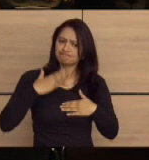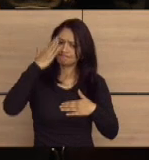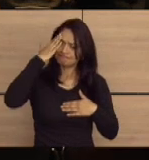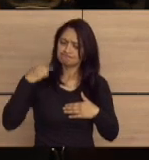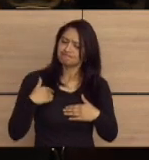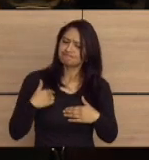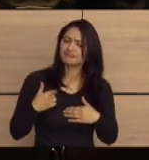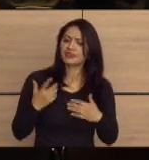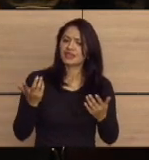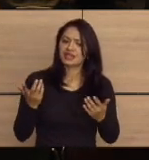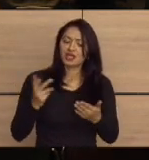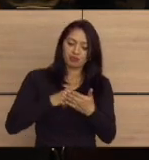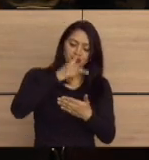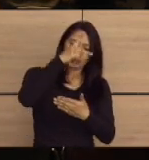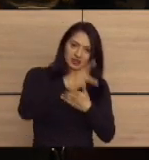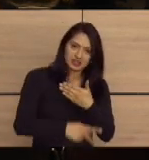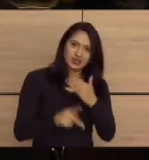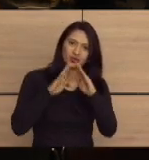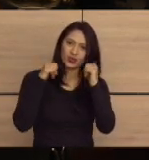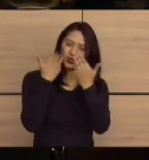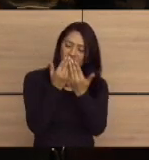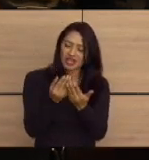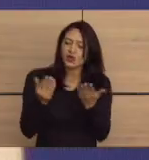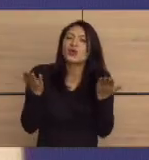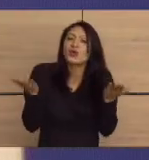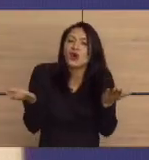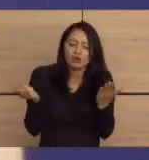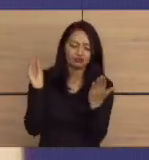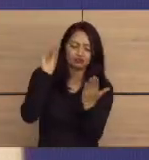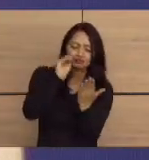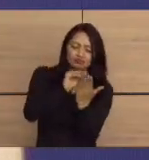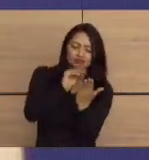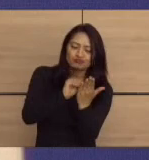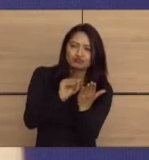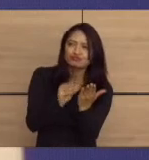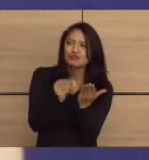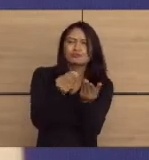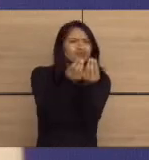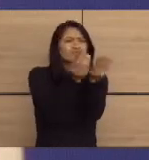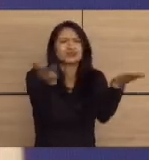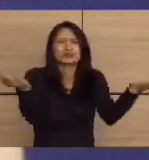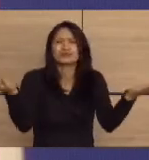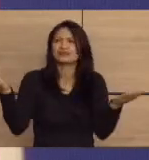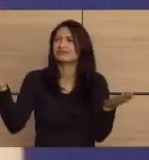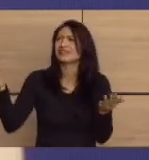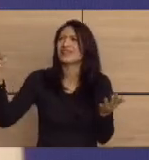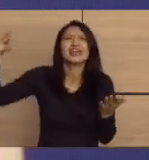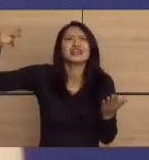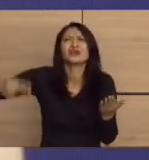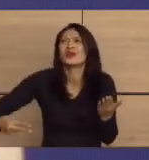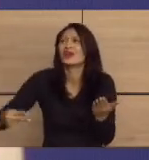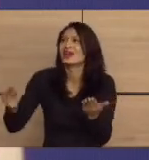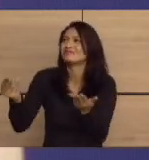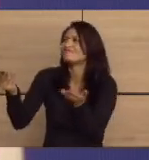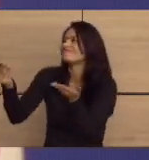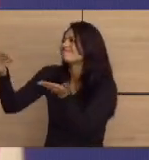Me parece que los proyectos en la escuela se pueden hacer a propósito de muchas cosas. Historizar, uno puede historizar,